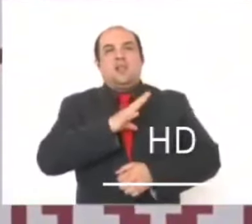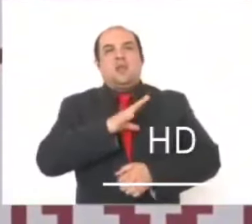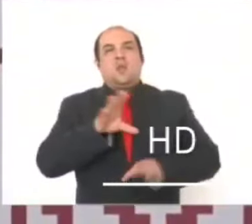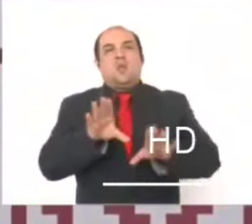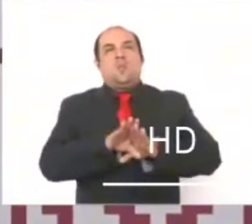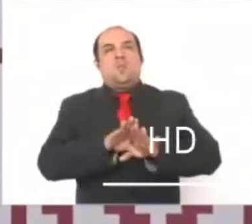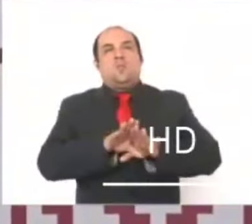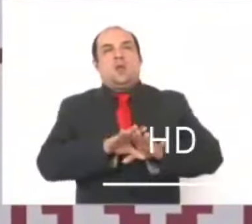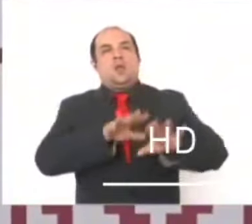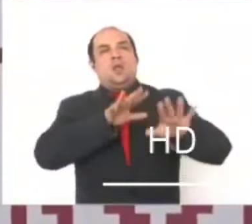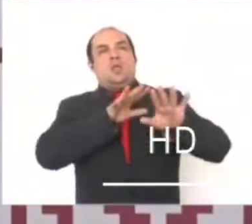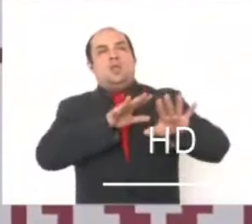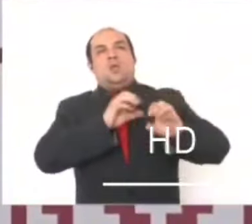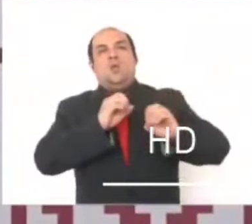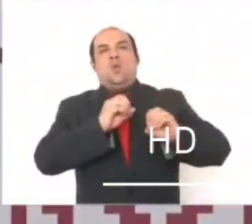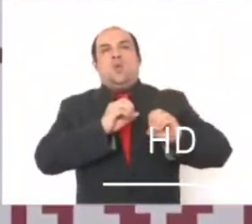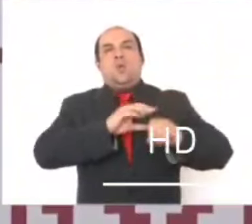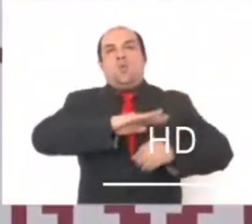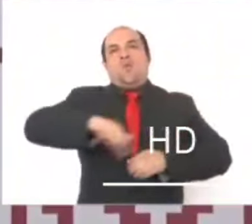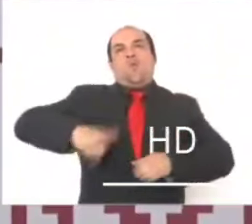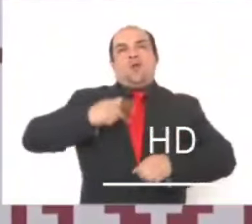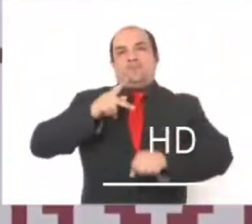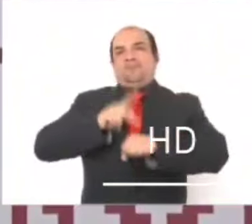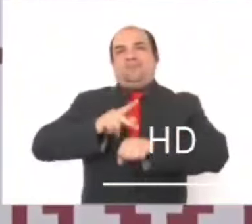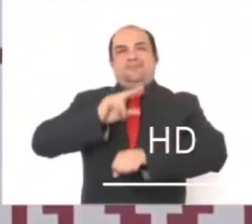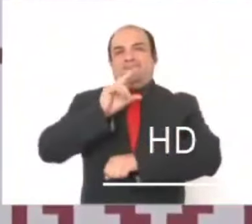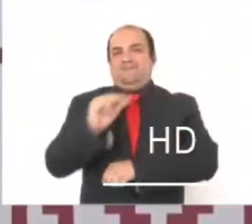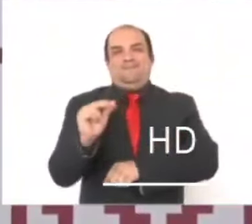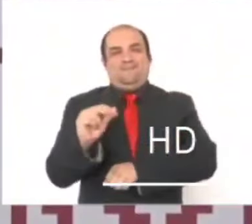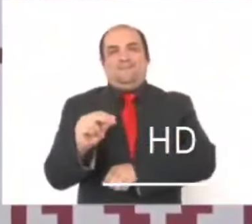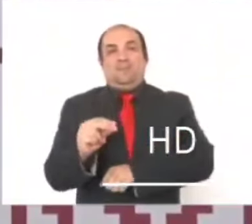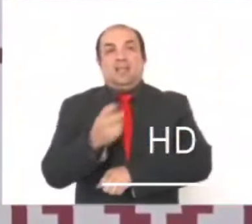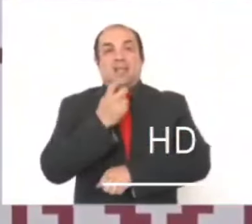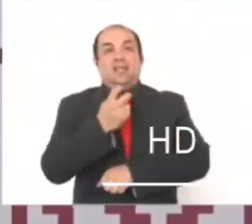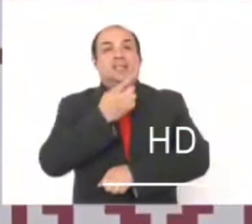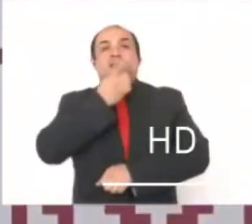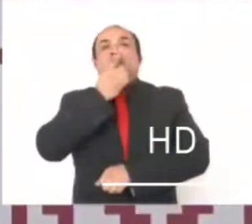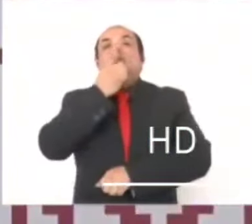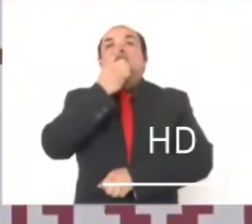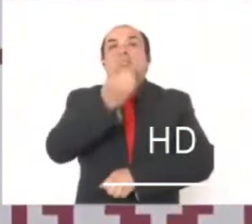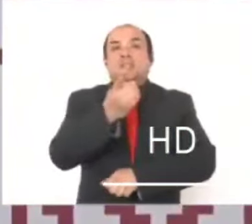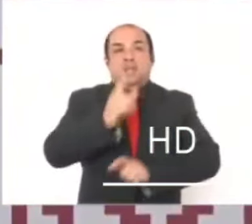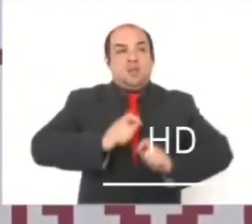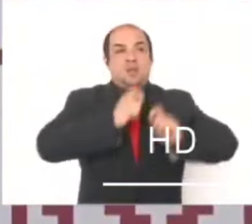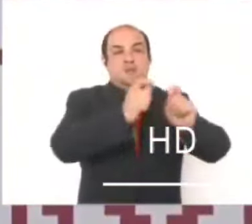sacralizador ni fosilizador. Es simplemente decir,